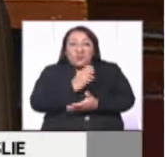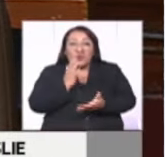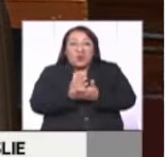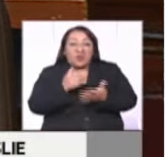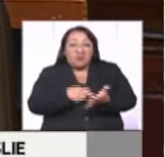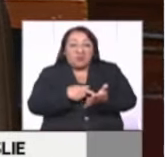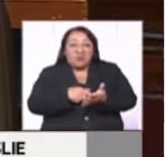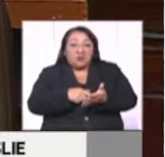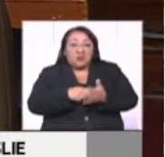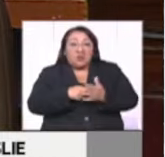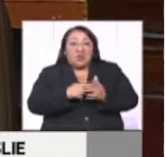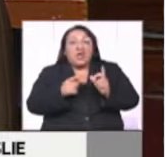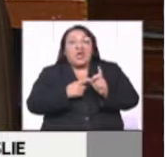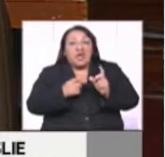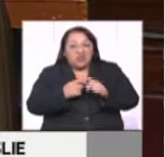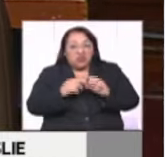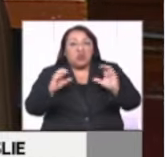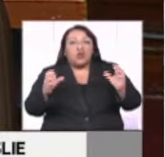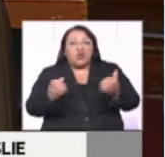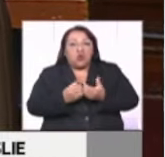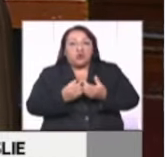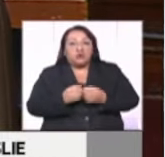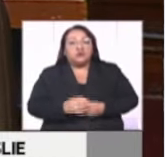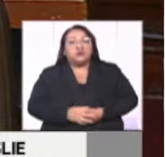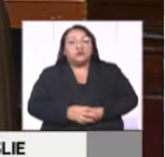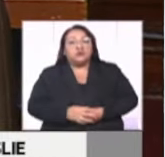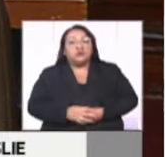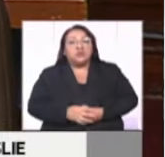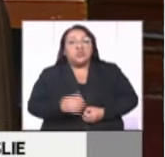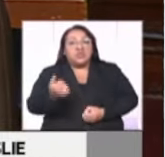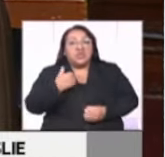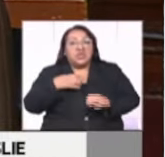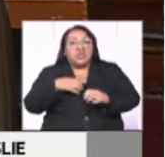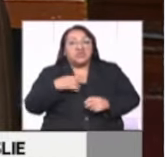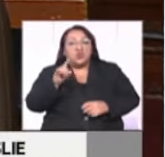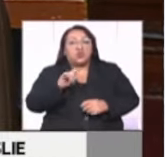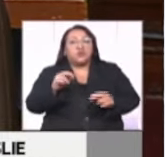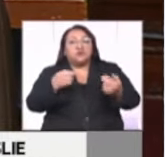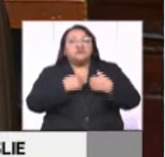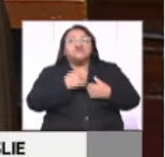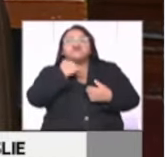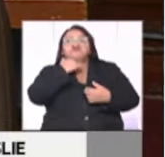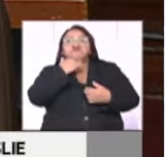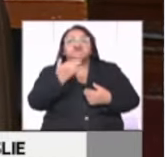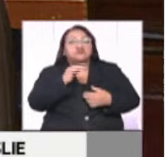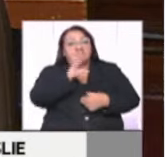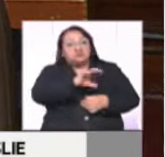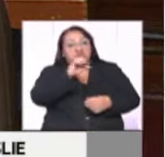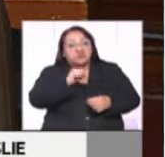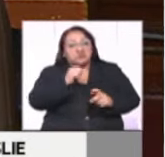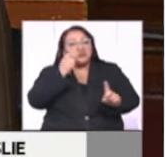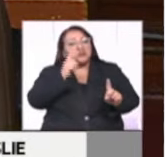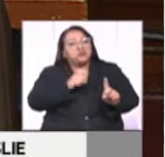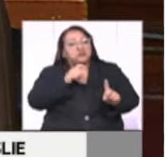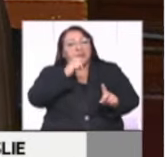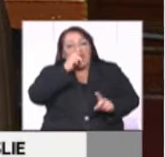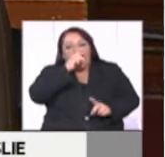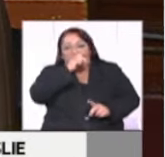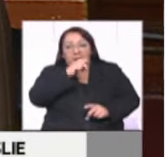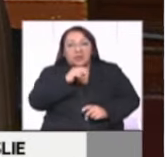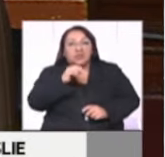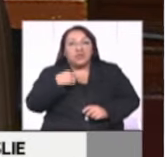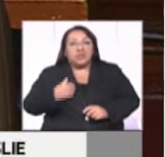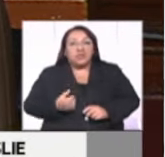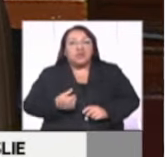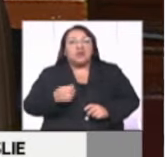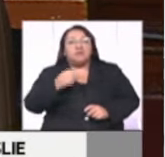de irregularidades, el Congreso de la República tiene que hacer uso de sus facultades para corregir, y la señora